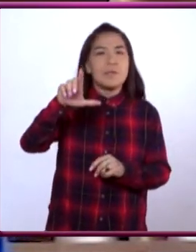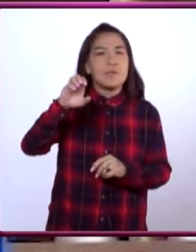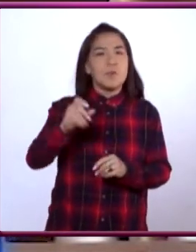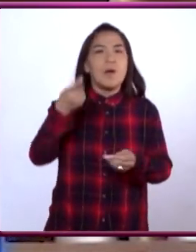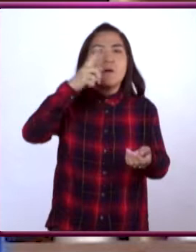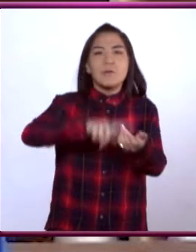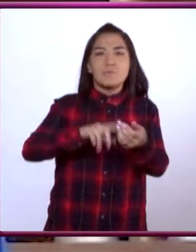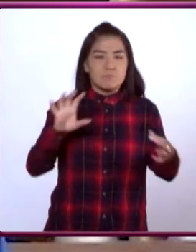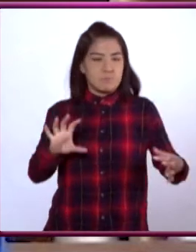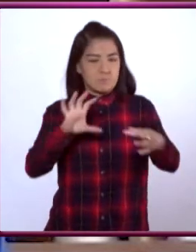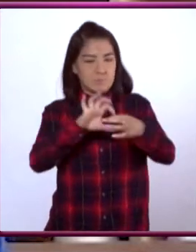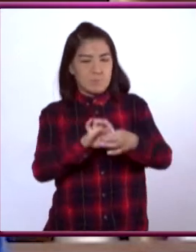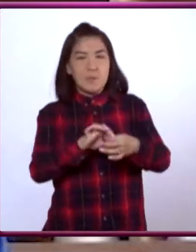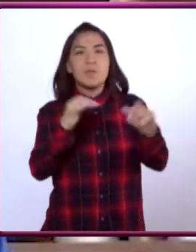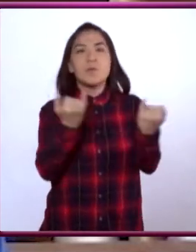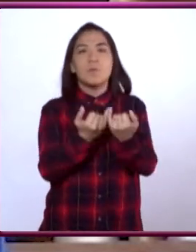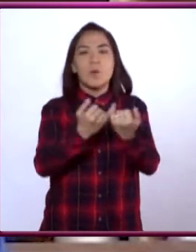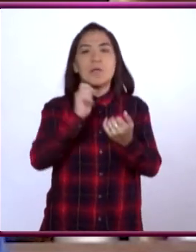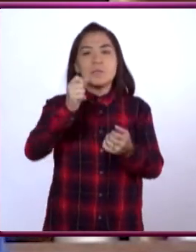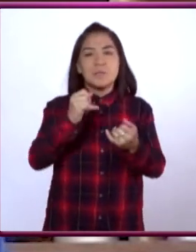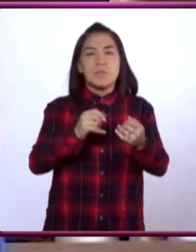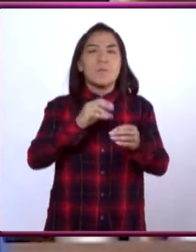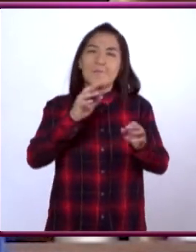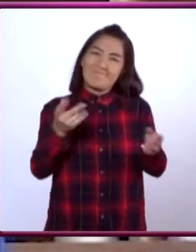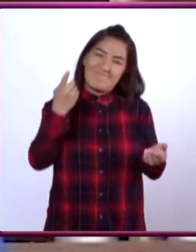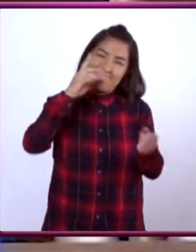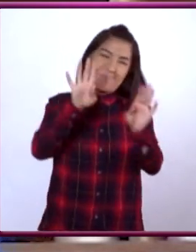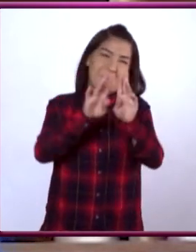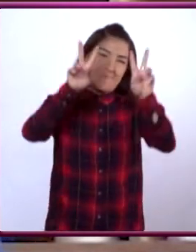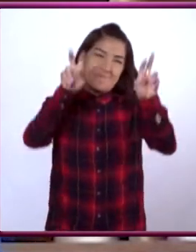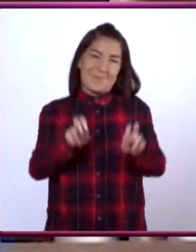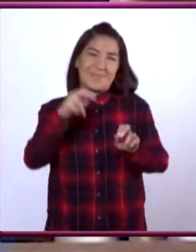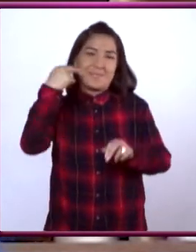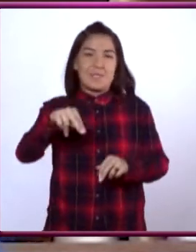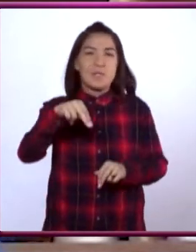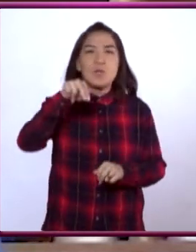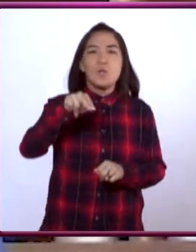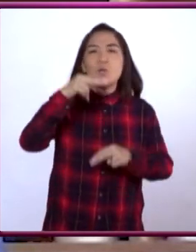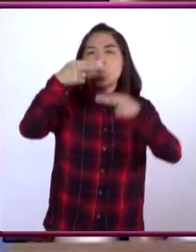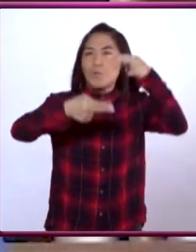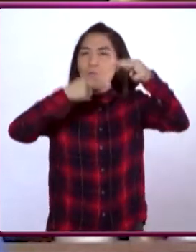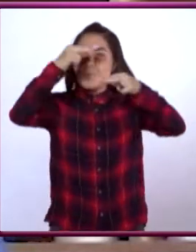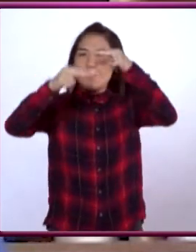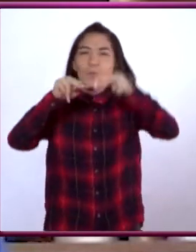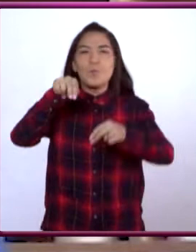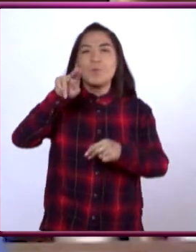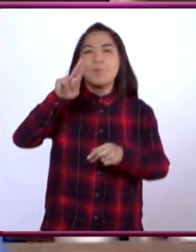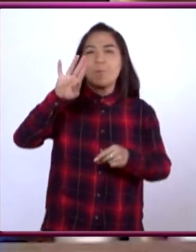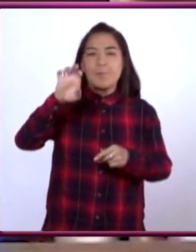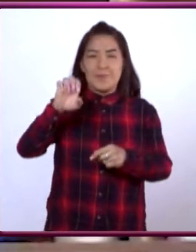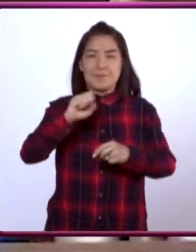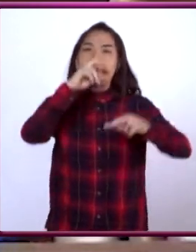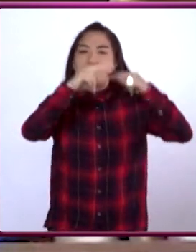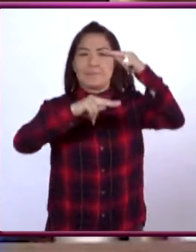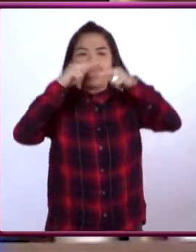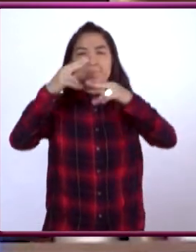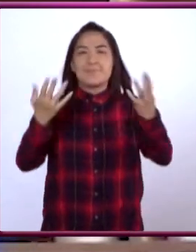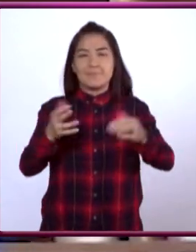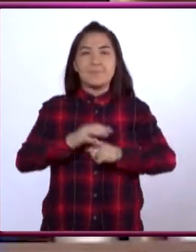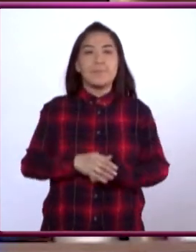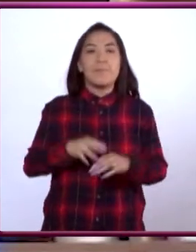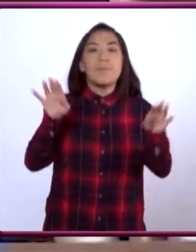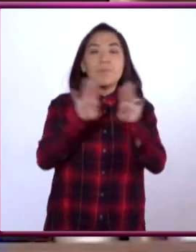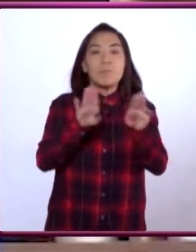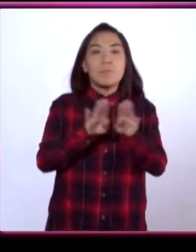que tiene dos partículas interiores, neutrones y protones y nubes electrónicas alrededor. Entonces el concepto real del átomo